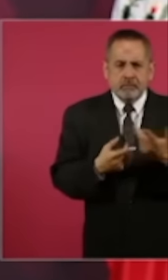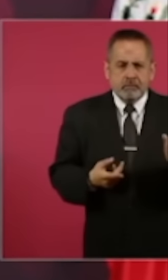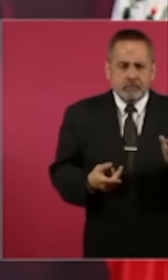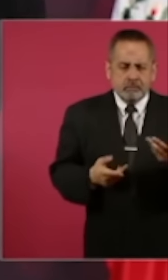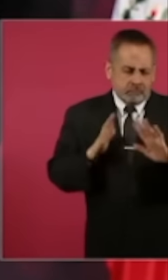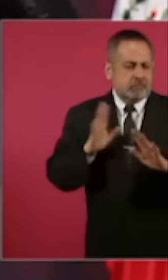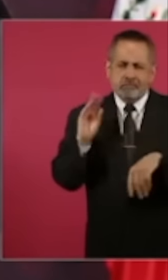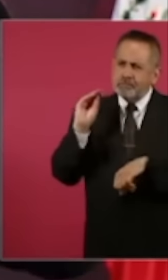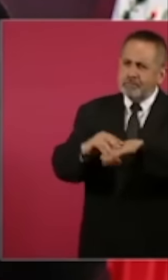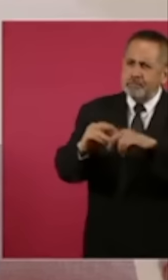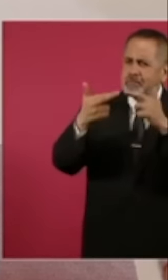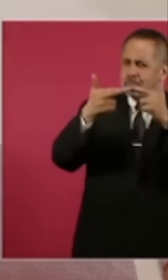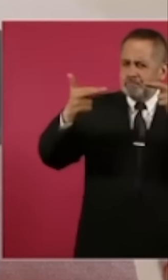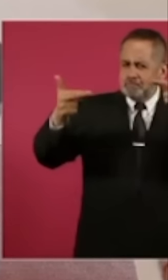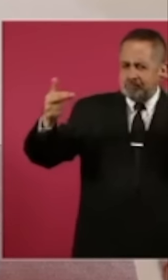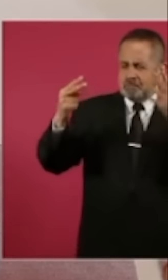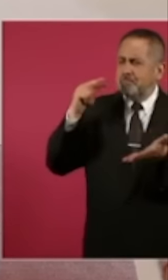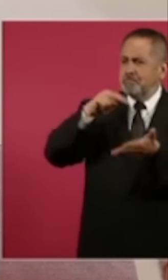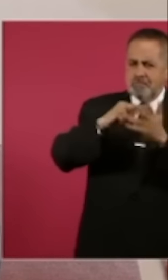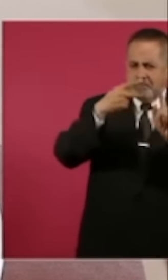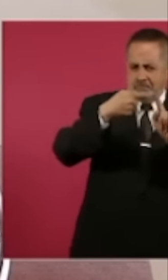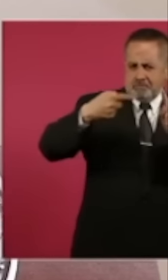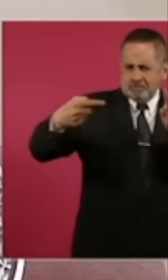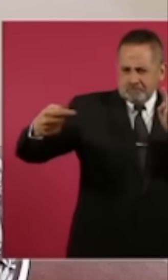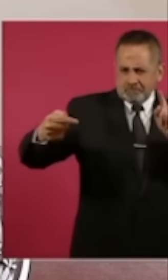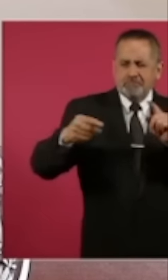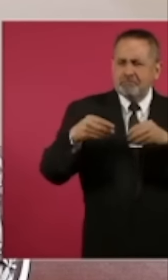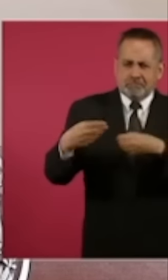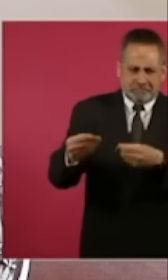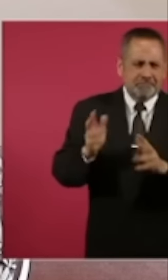poniendo antenas y todo. Pero para que